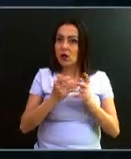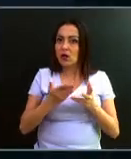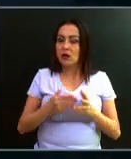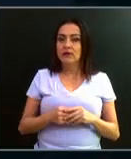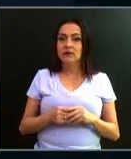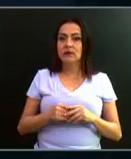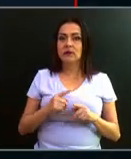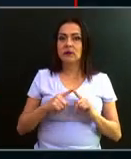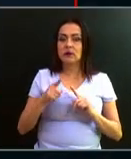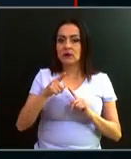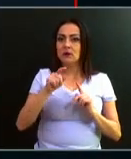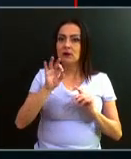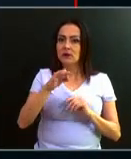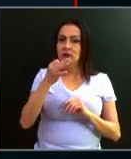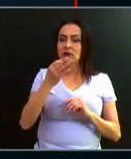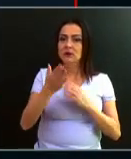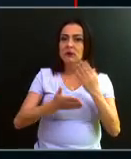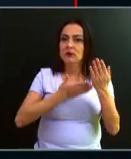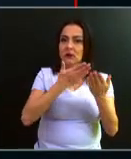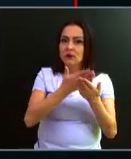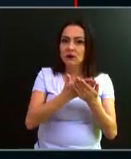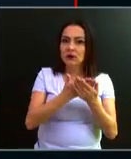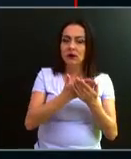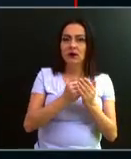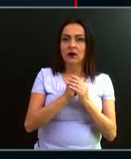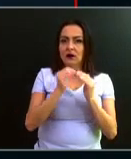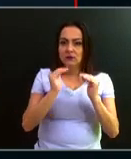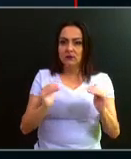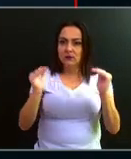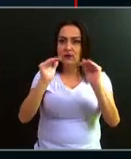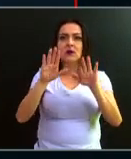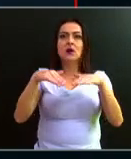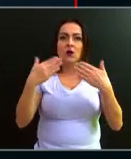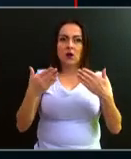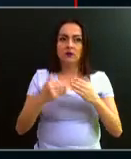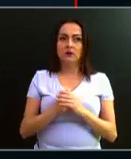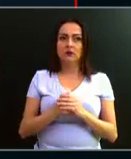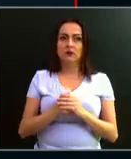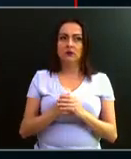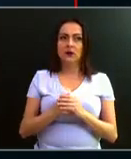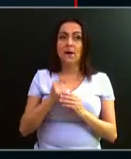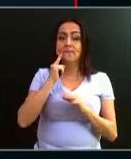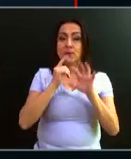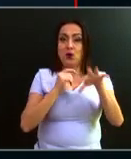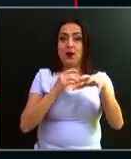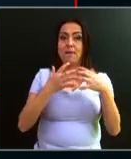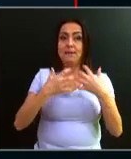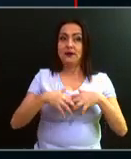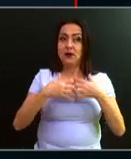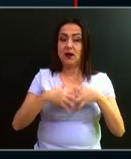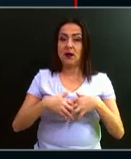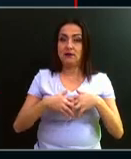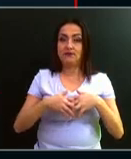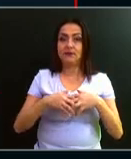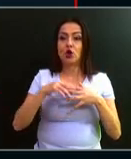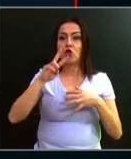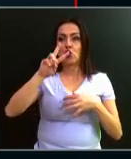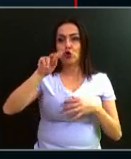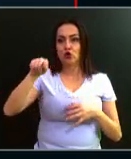De esta manera, las propuestas quedarían equiparadas de la siguiente manera. por parte del sector empresarial